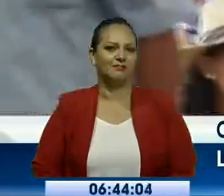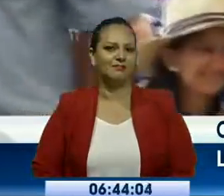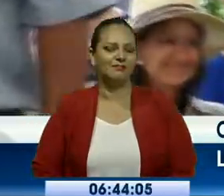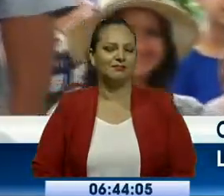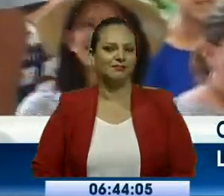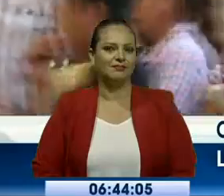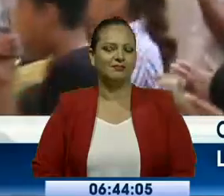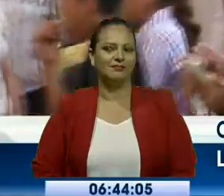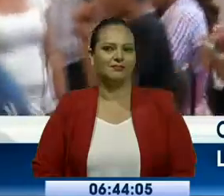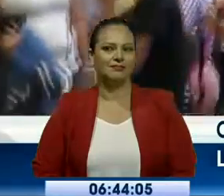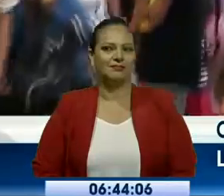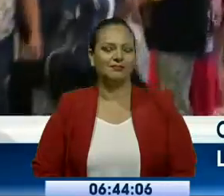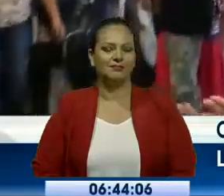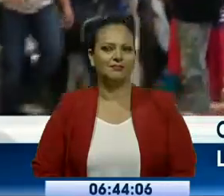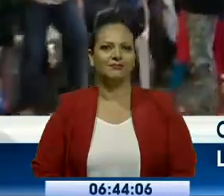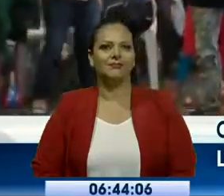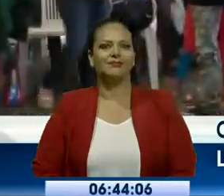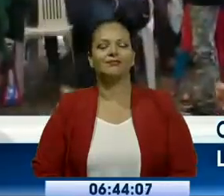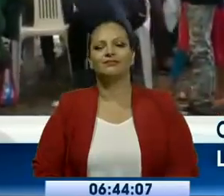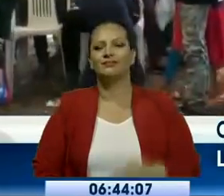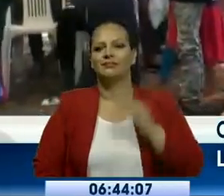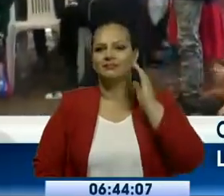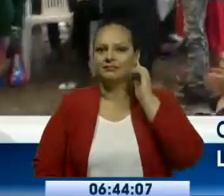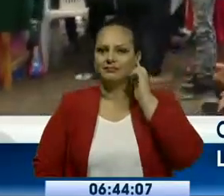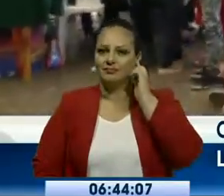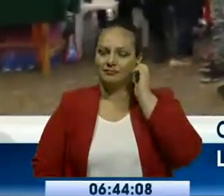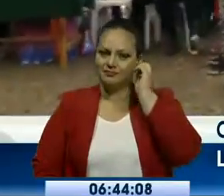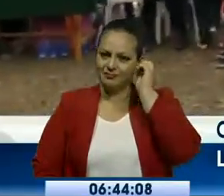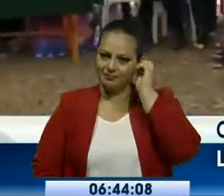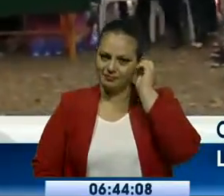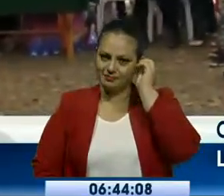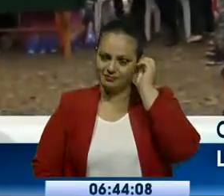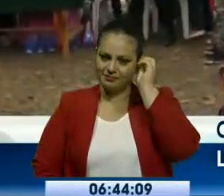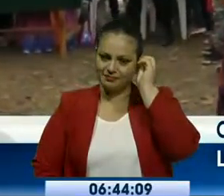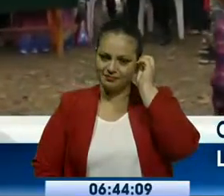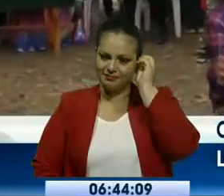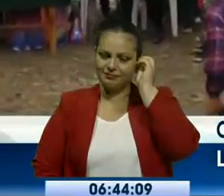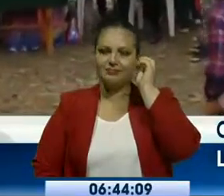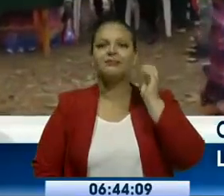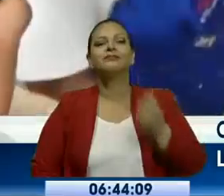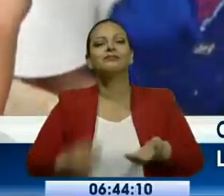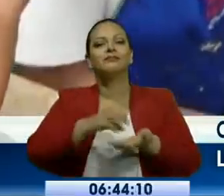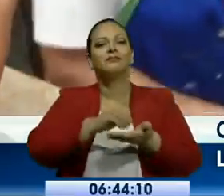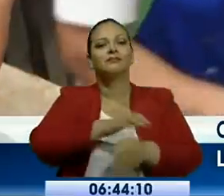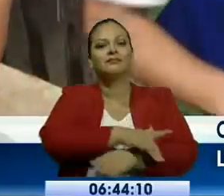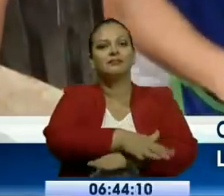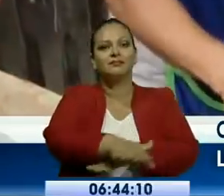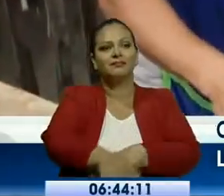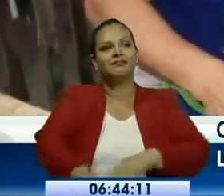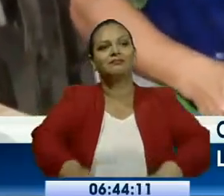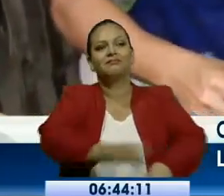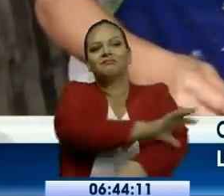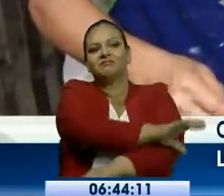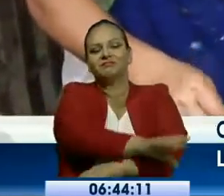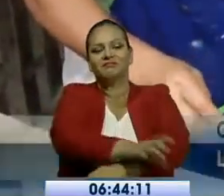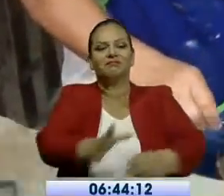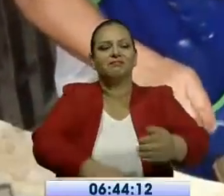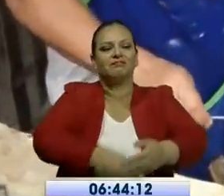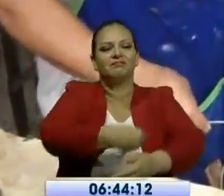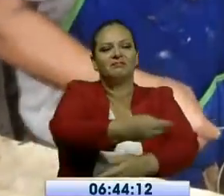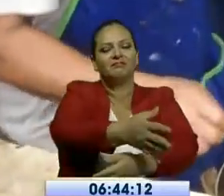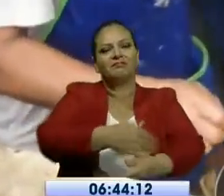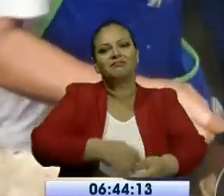Así se vive en Los Ríos la diversidad y el gusto por uno de los cultivos más importantes del Ecuador,